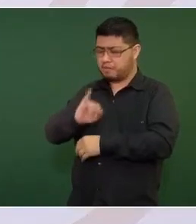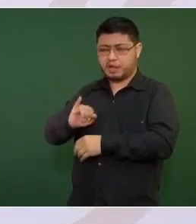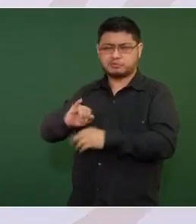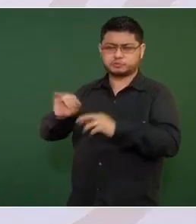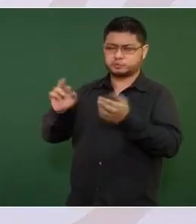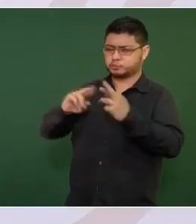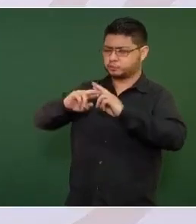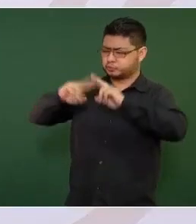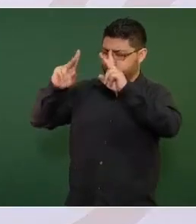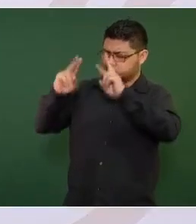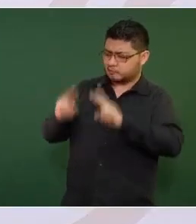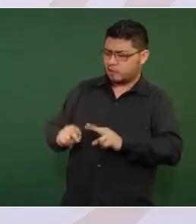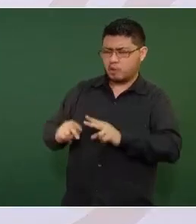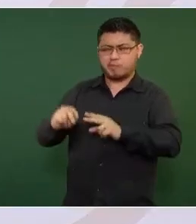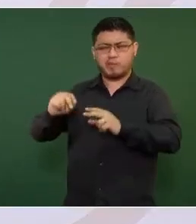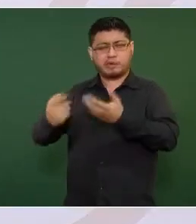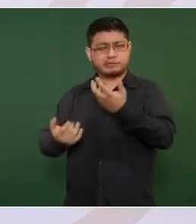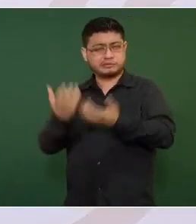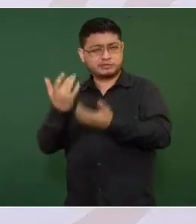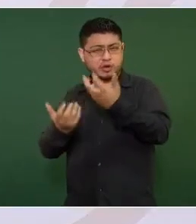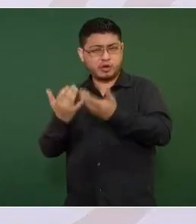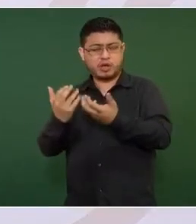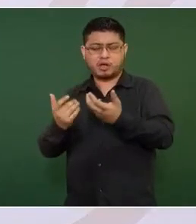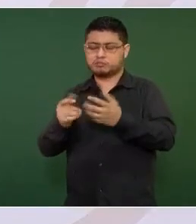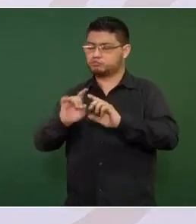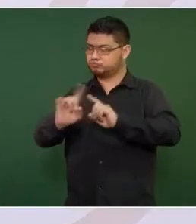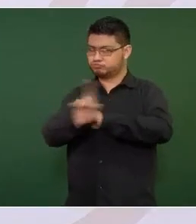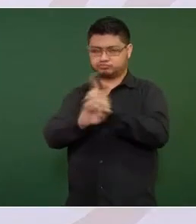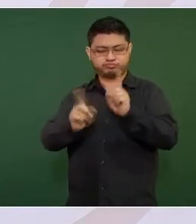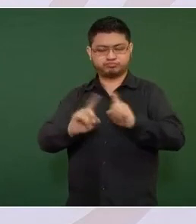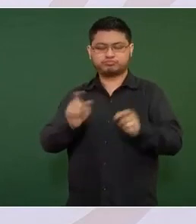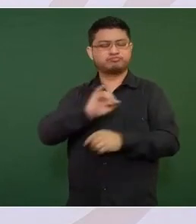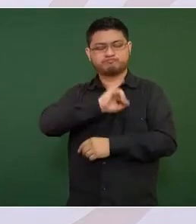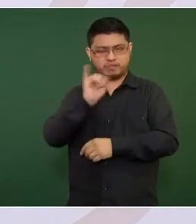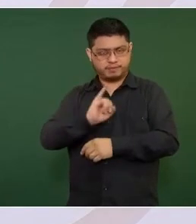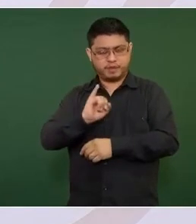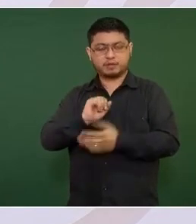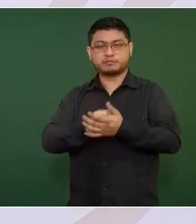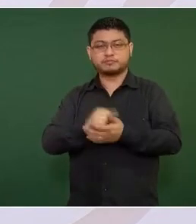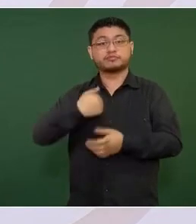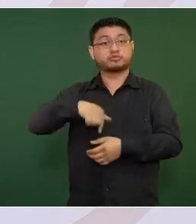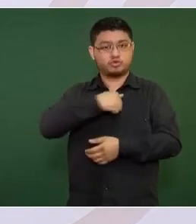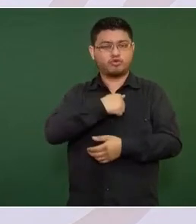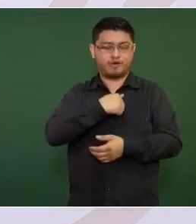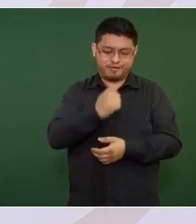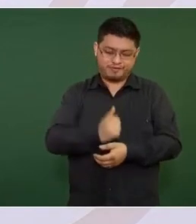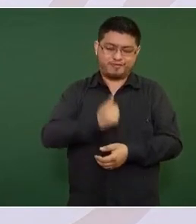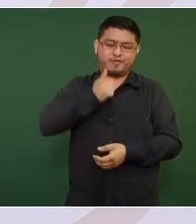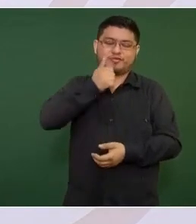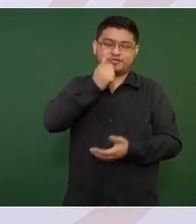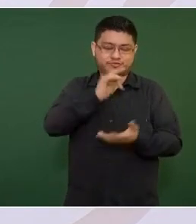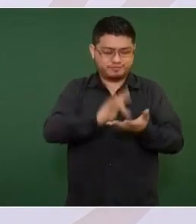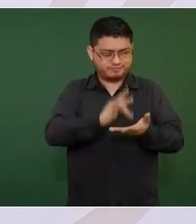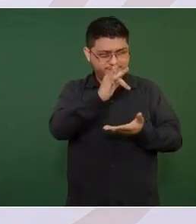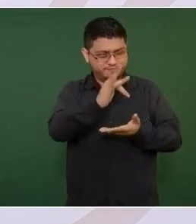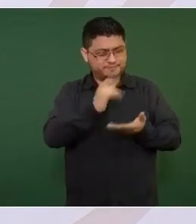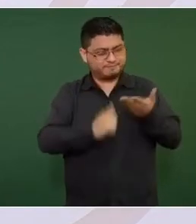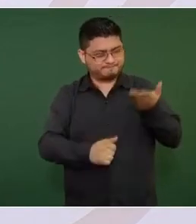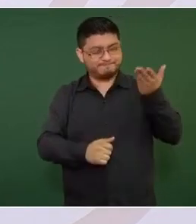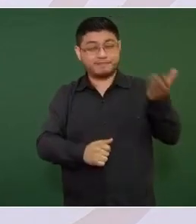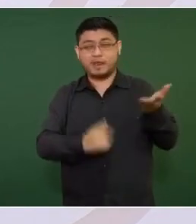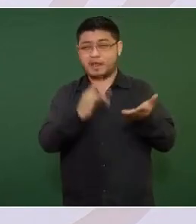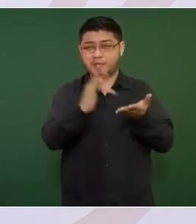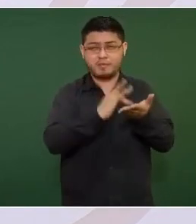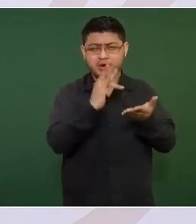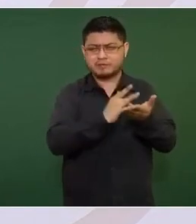o cualquier otro fenómeno natural o tragedia. Aquí quiero agradecer el apoyo que siempre hemos